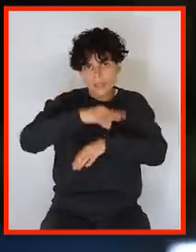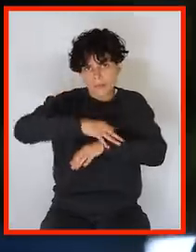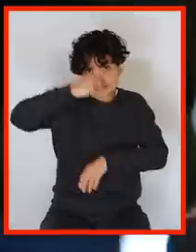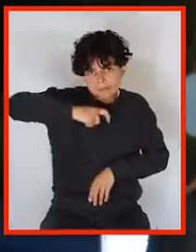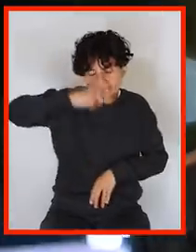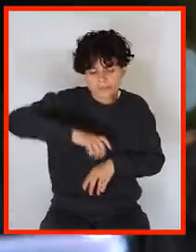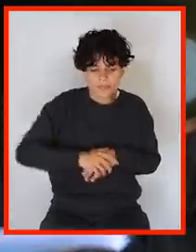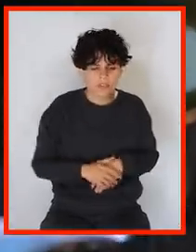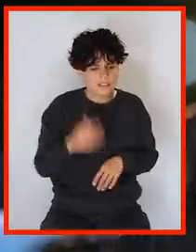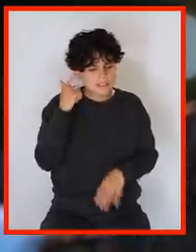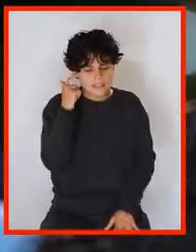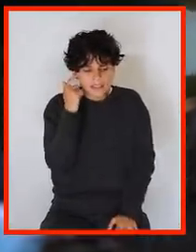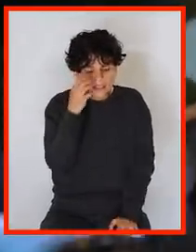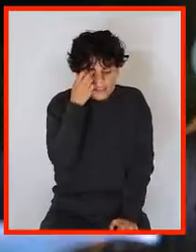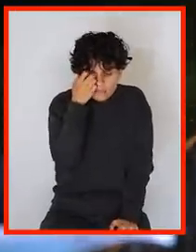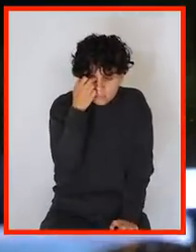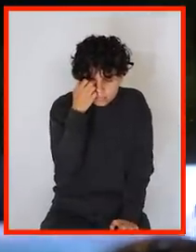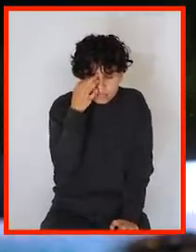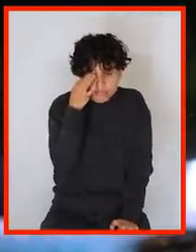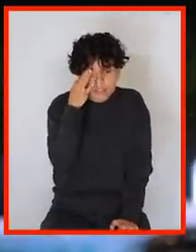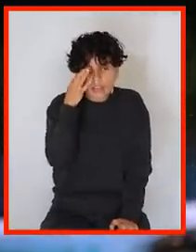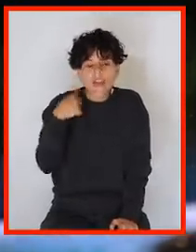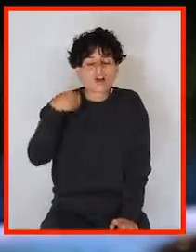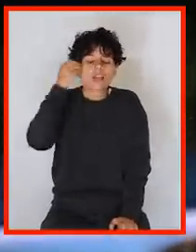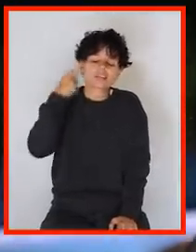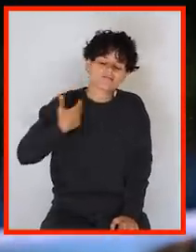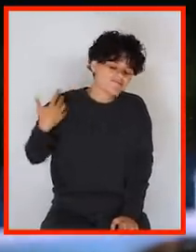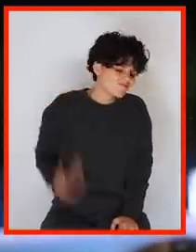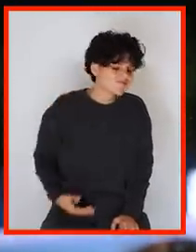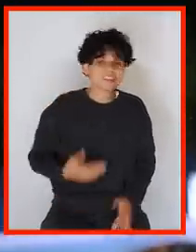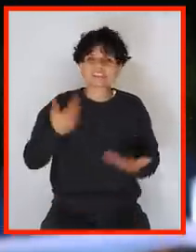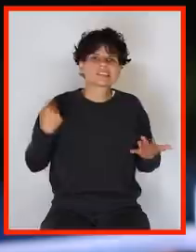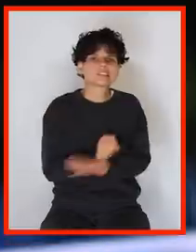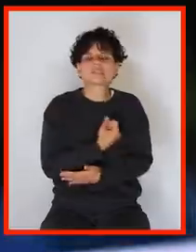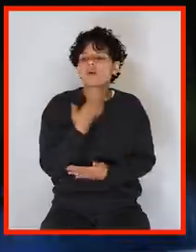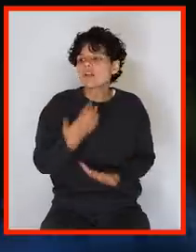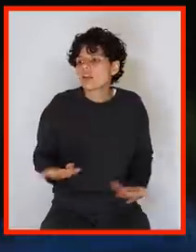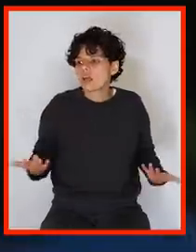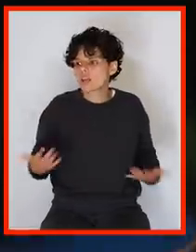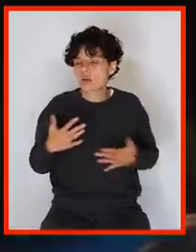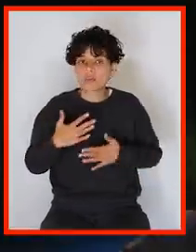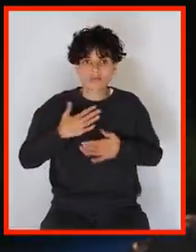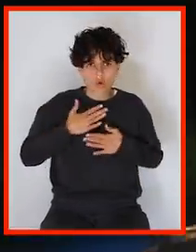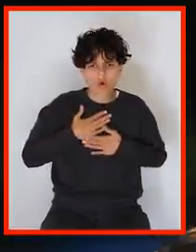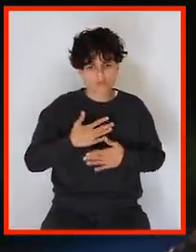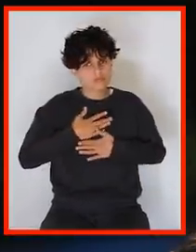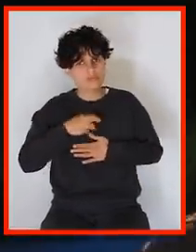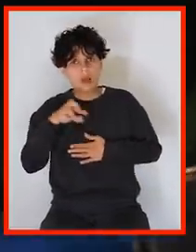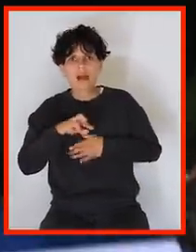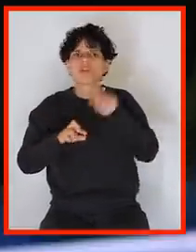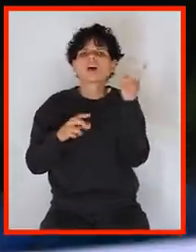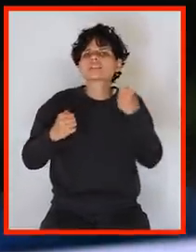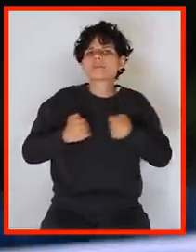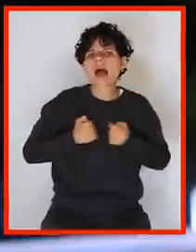enfermos. Y yo ahí como que le pegaba la perra, así, en mi volada, pues yo no, nunca, uno, porque uno como el hombre